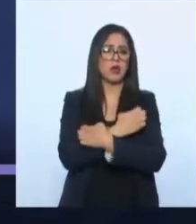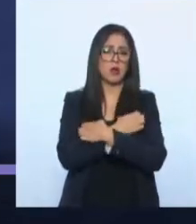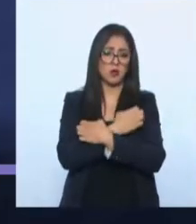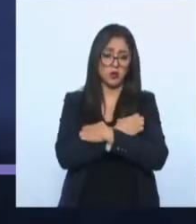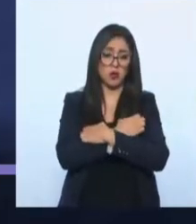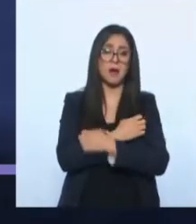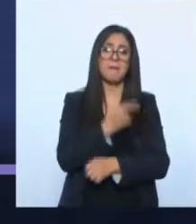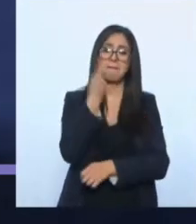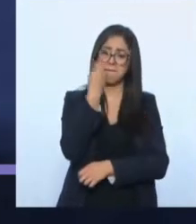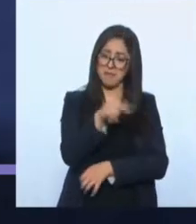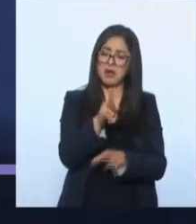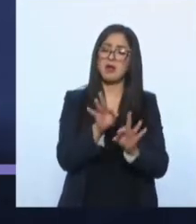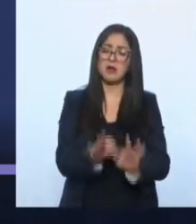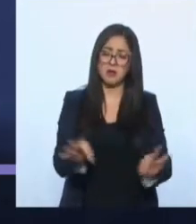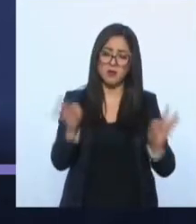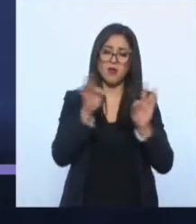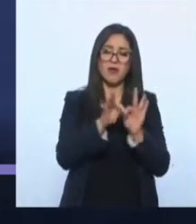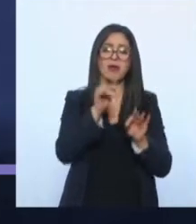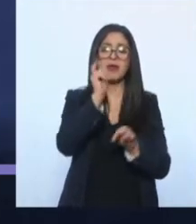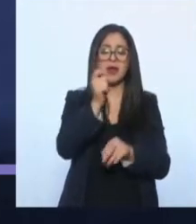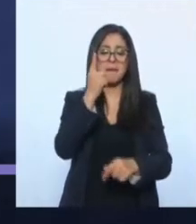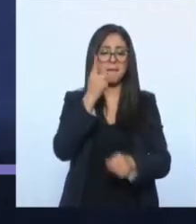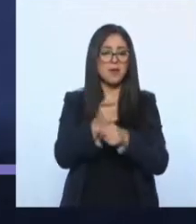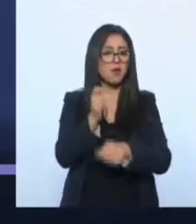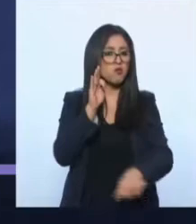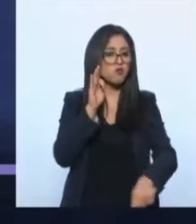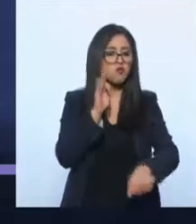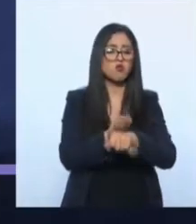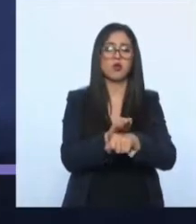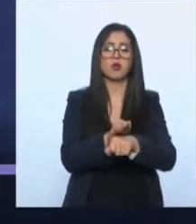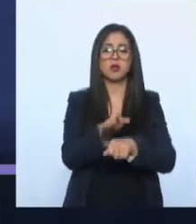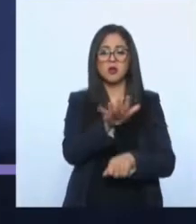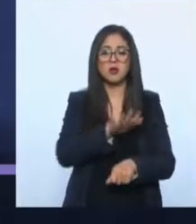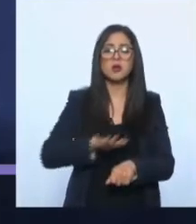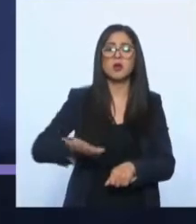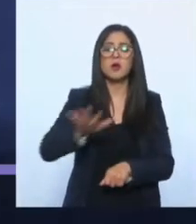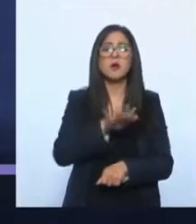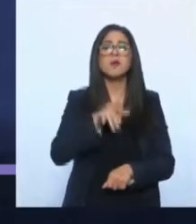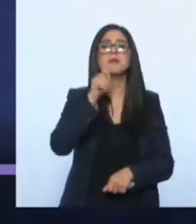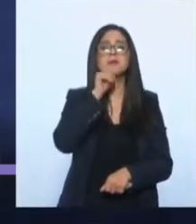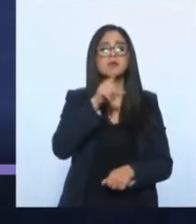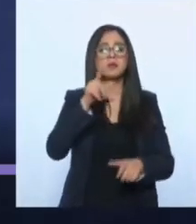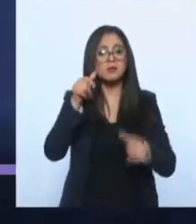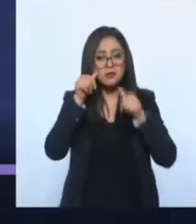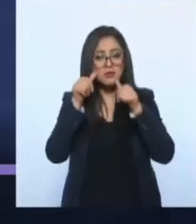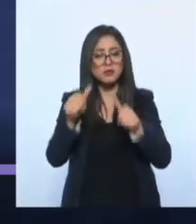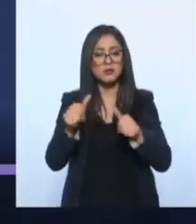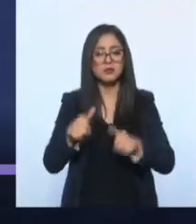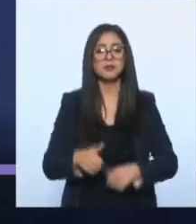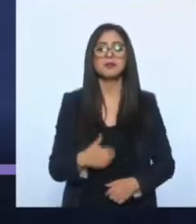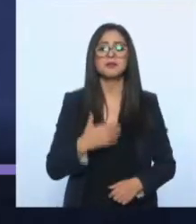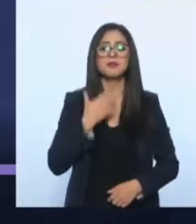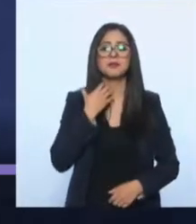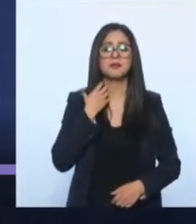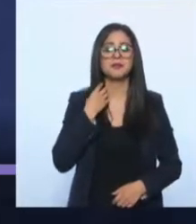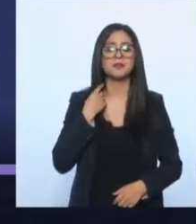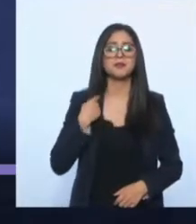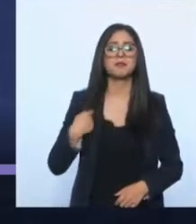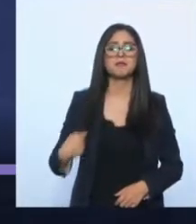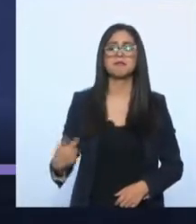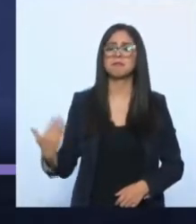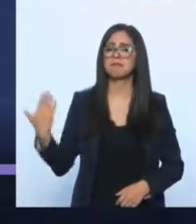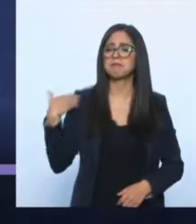lo consideren que la protección es muy primordial, que la tengamos y que los blindemos. Hace poco me preguntaban,